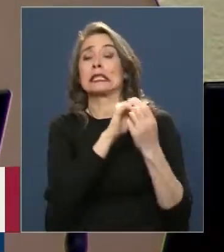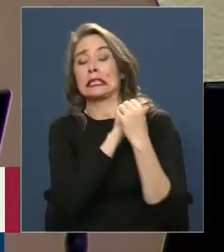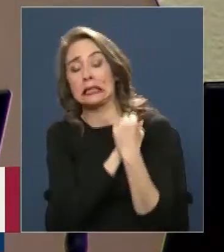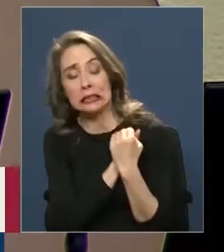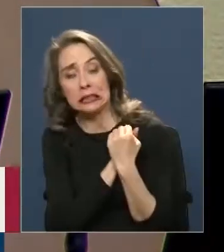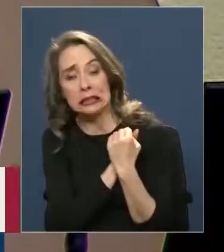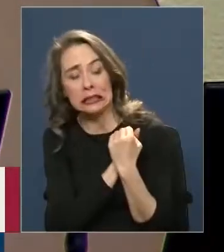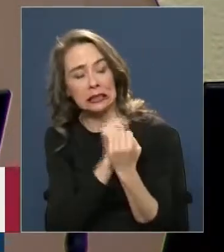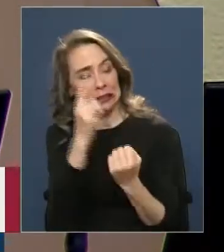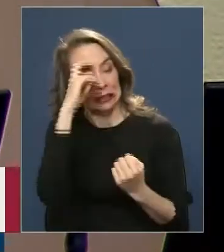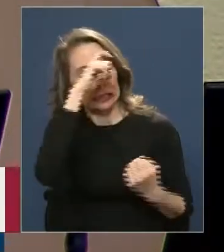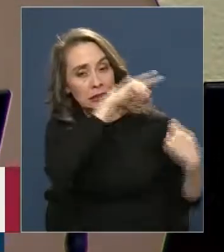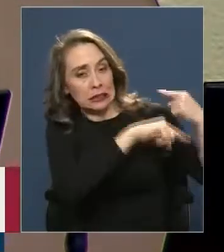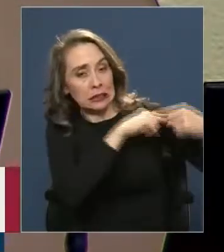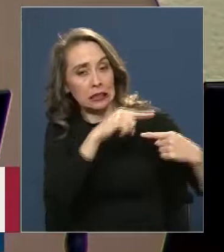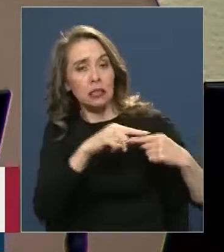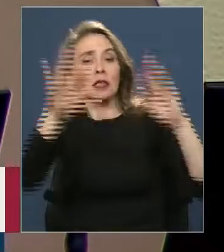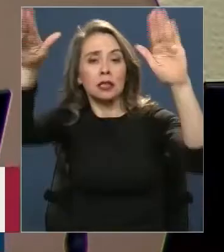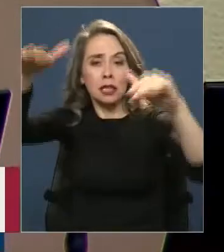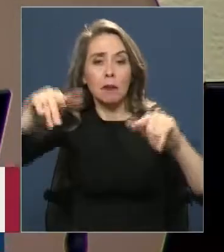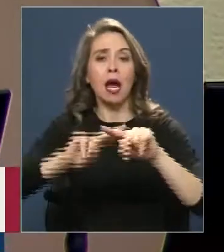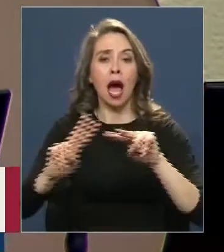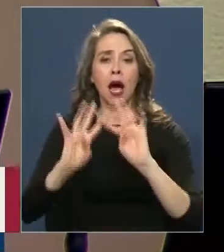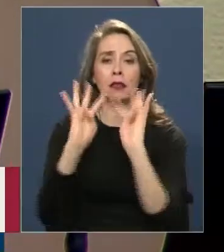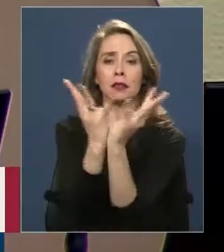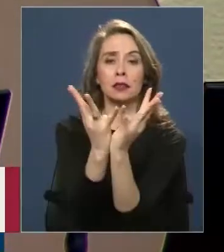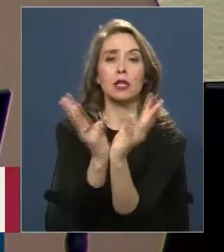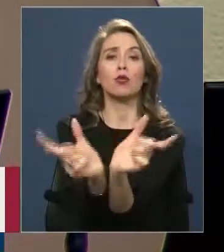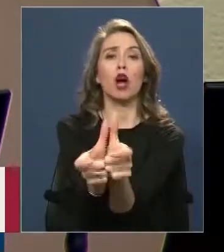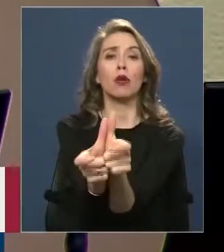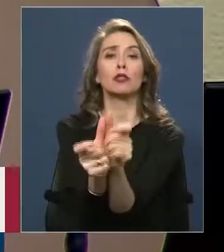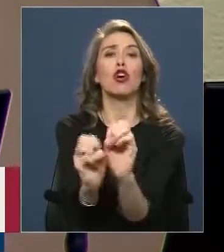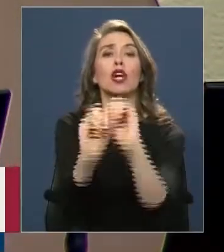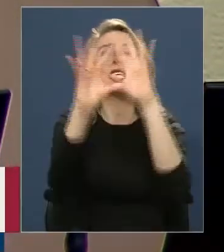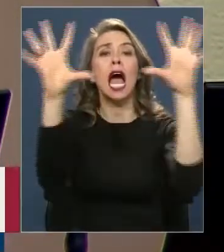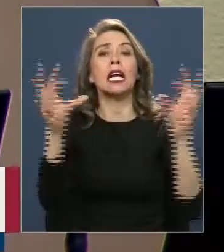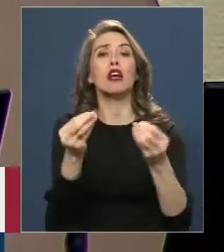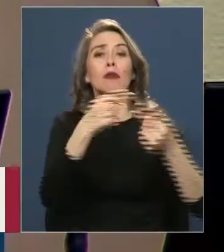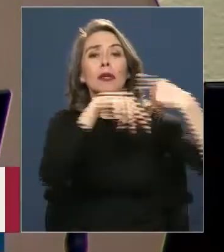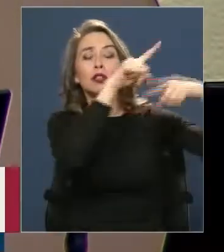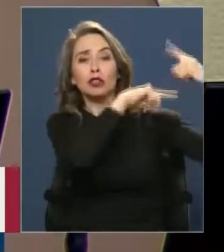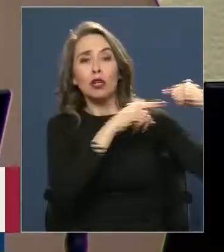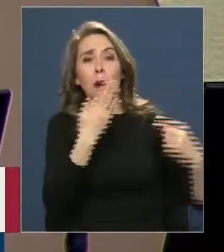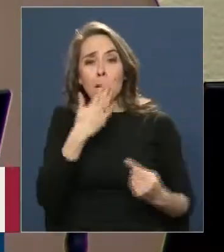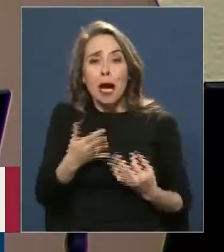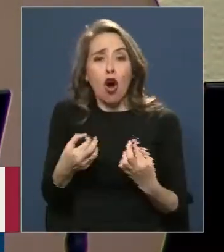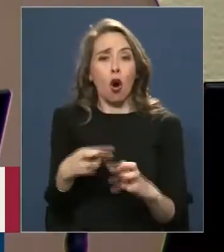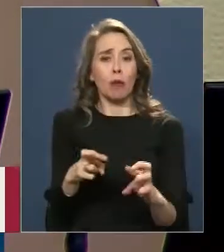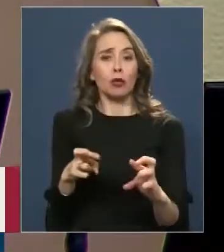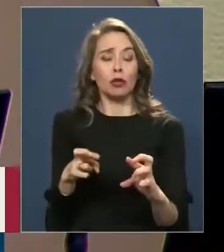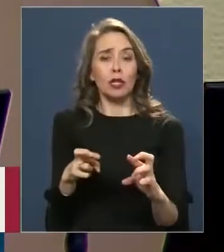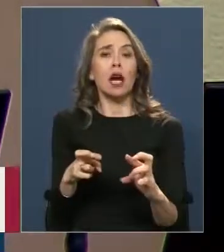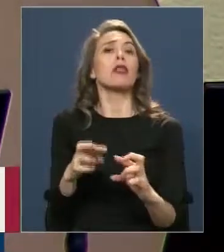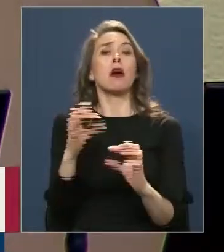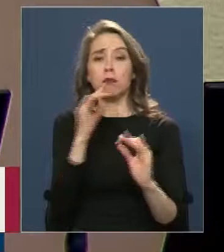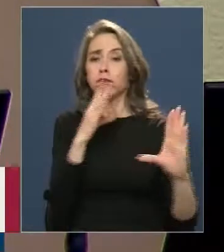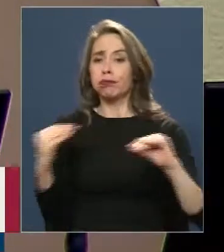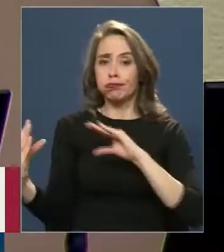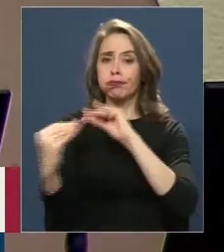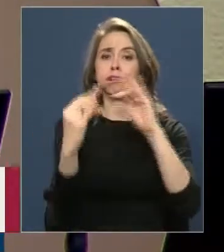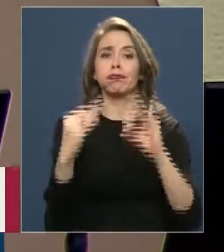convocar una comisión de esclarecimiento histórico. ¿Qué mejor oportunidad para comenzar a dialogar